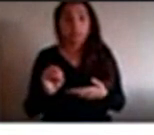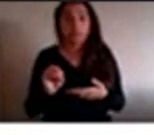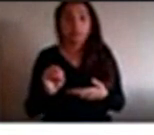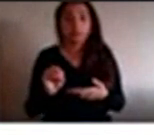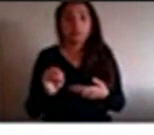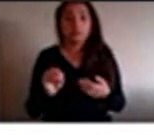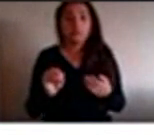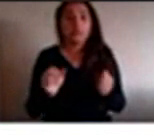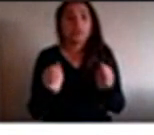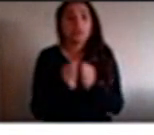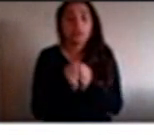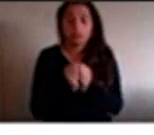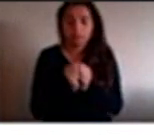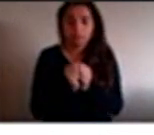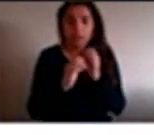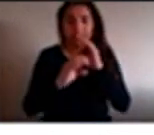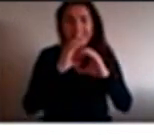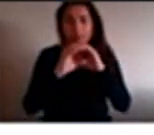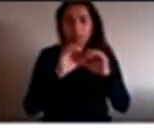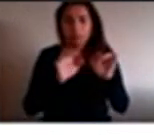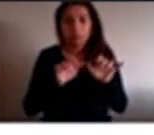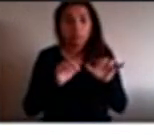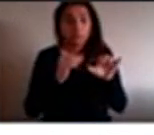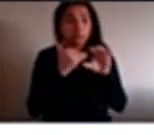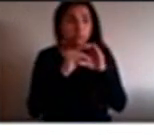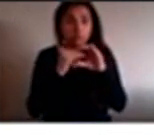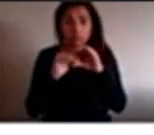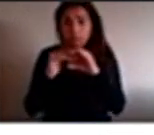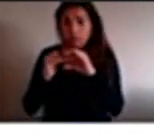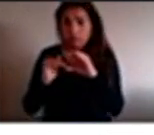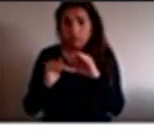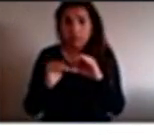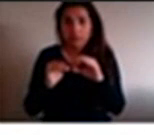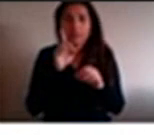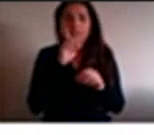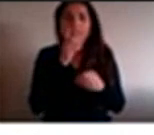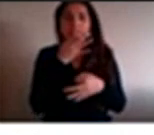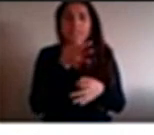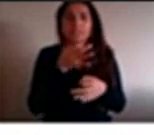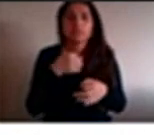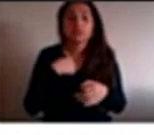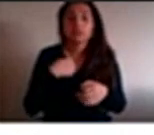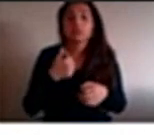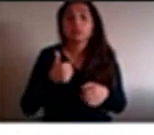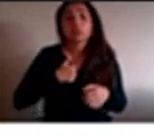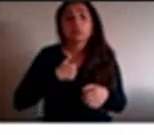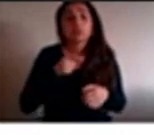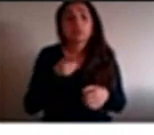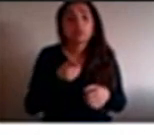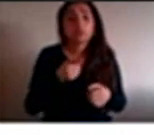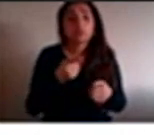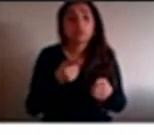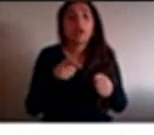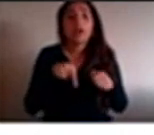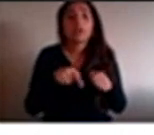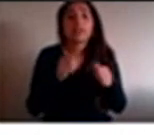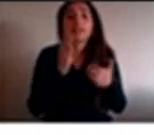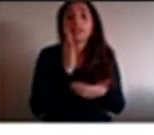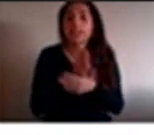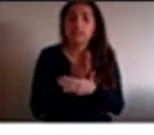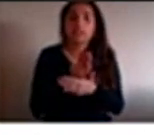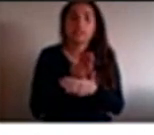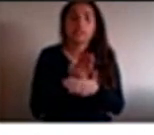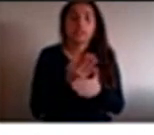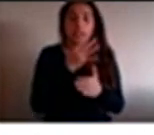se envía a la Dirección del Trabajo, que es quien fiscaliza el cumplimiento de la ley, deberá justificarse el uso de estas medidas alternativas,